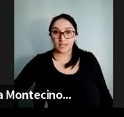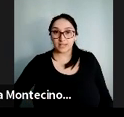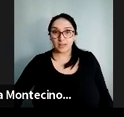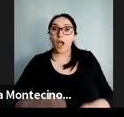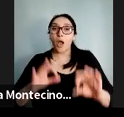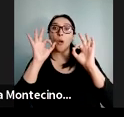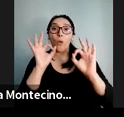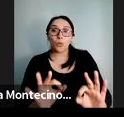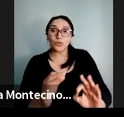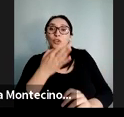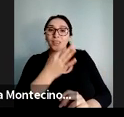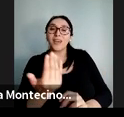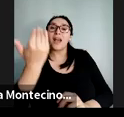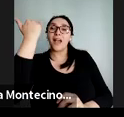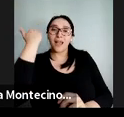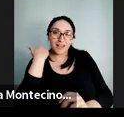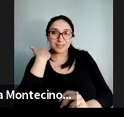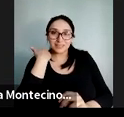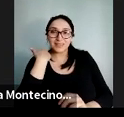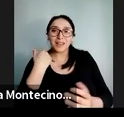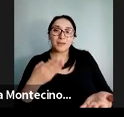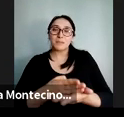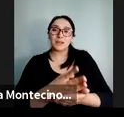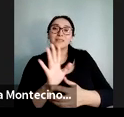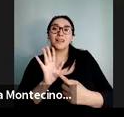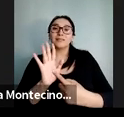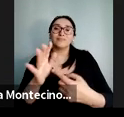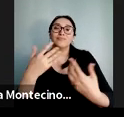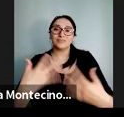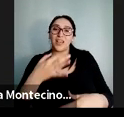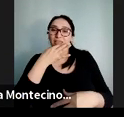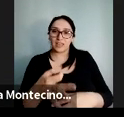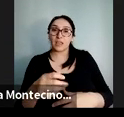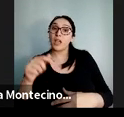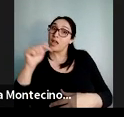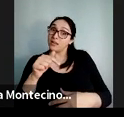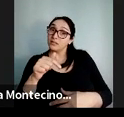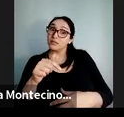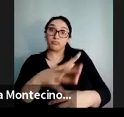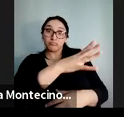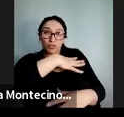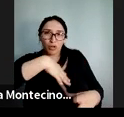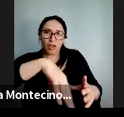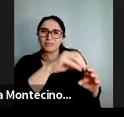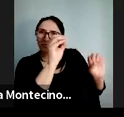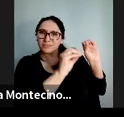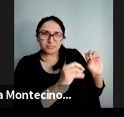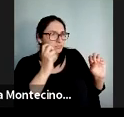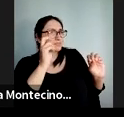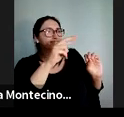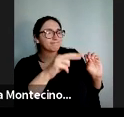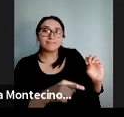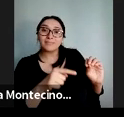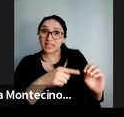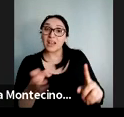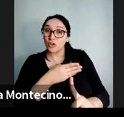lo que habíamos visto anteriormente al inicio de la presentación. Esto nos hace entender de que esta violencia no debería ser,